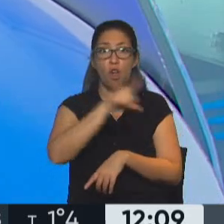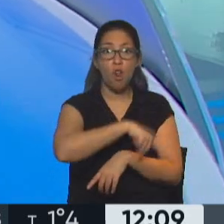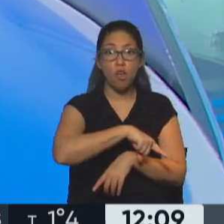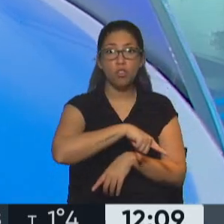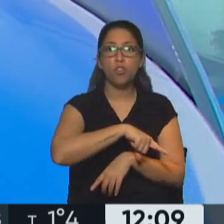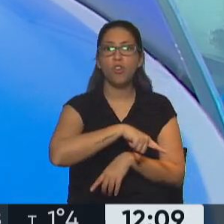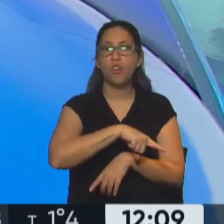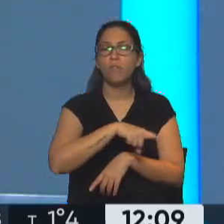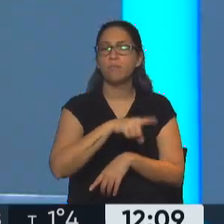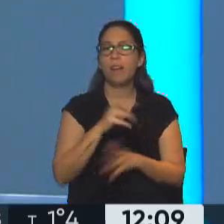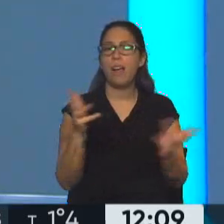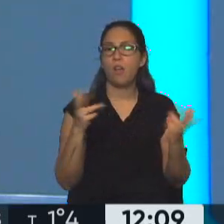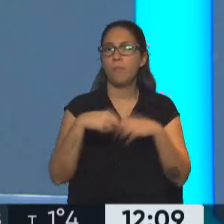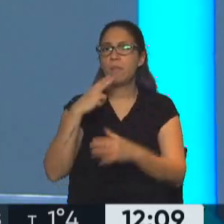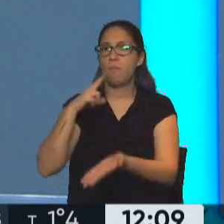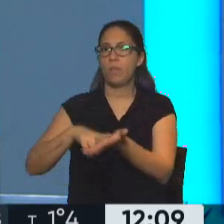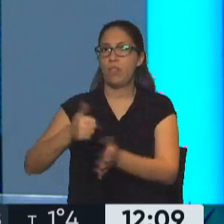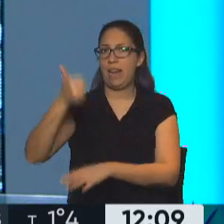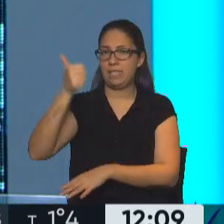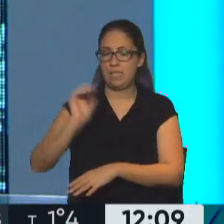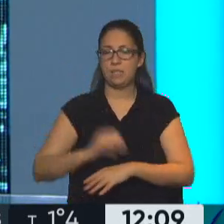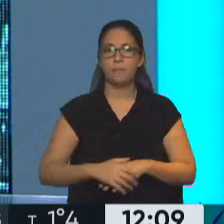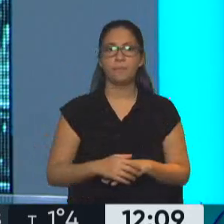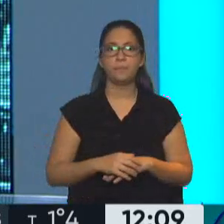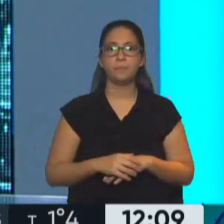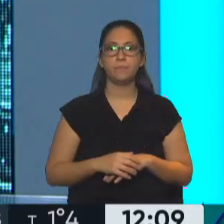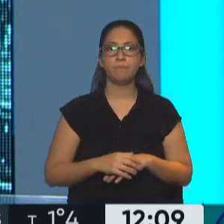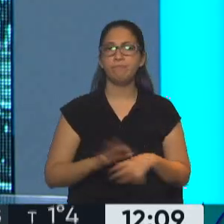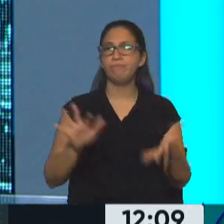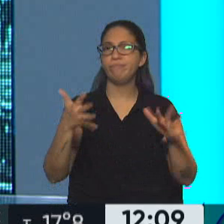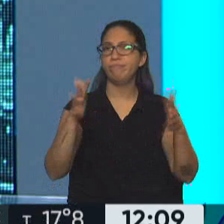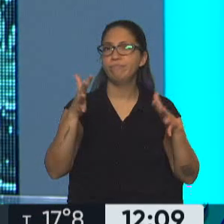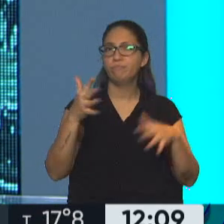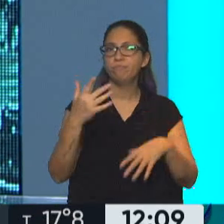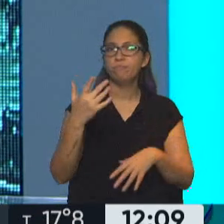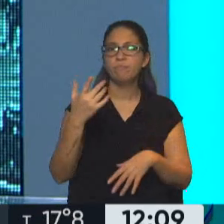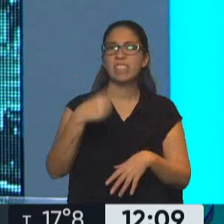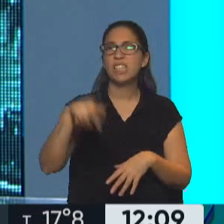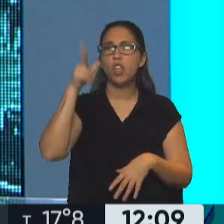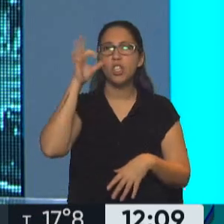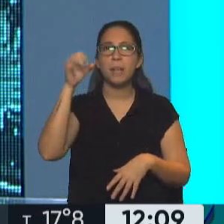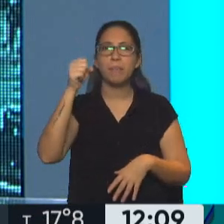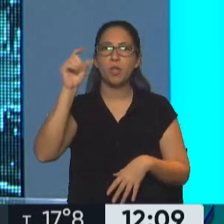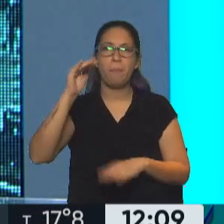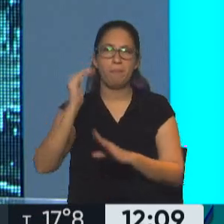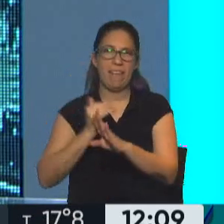de aplicación inmediata como pago de impuesto a las ganancias. Es decir, si estaría pagando un dólar de menos de 180 pesos